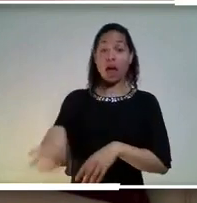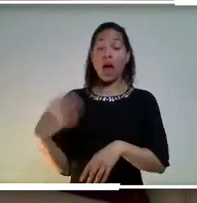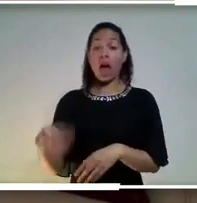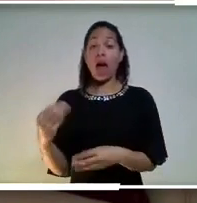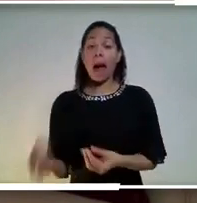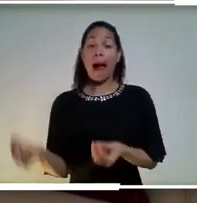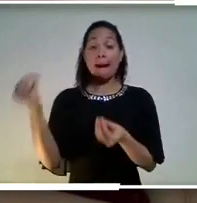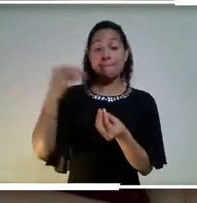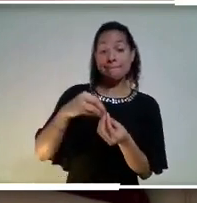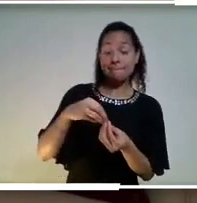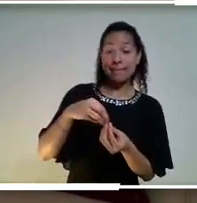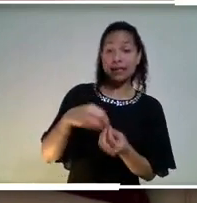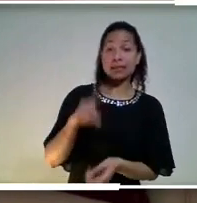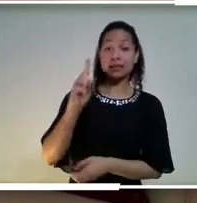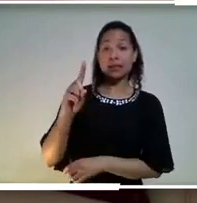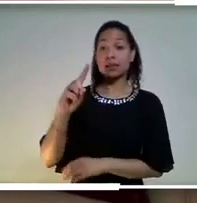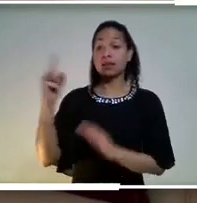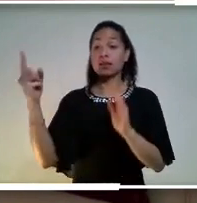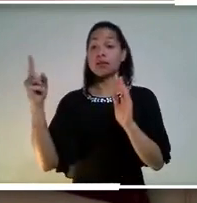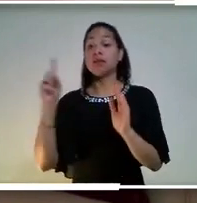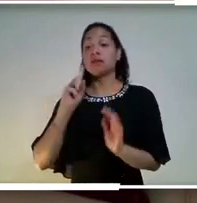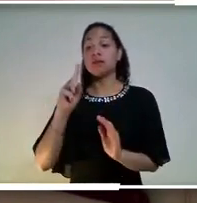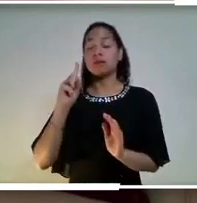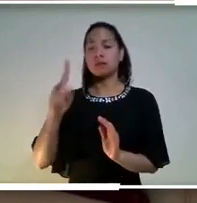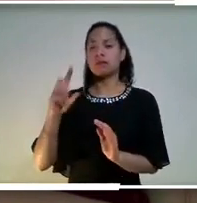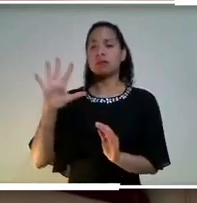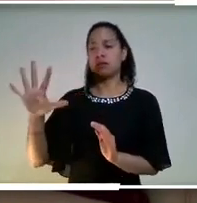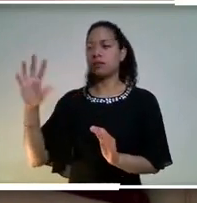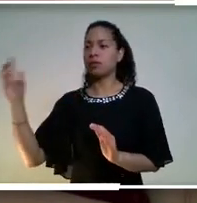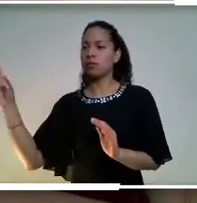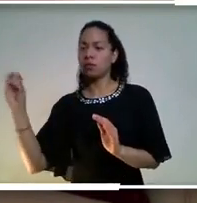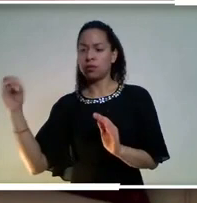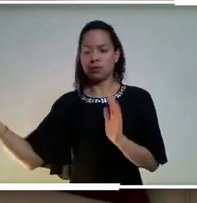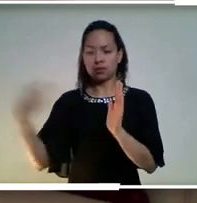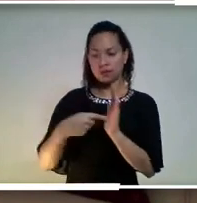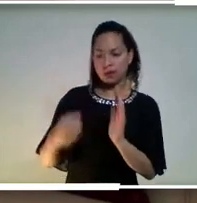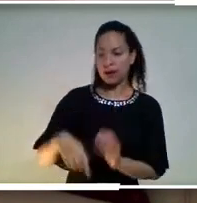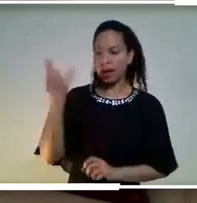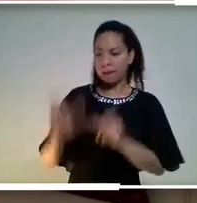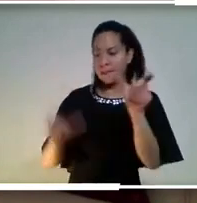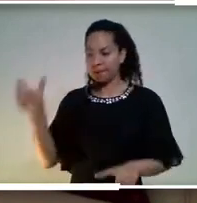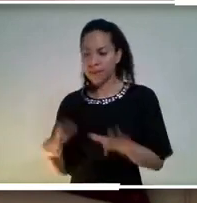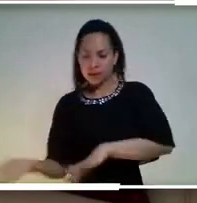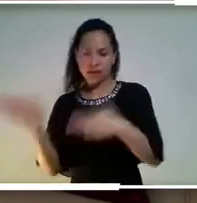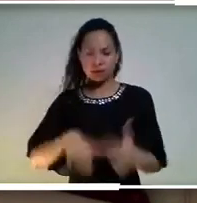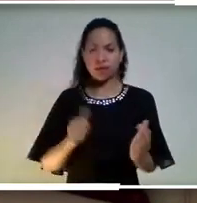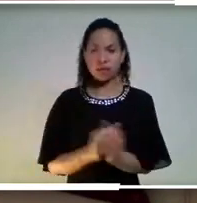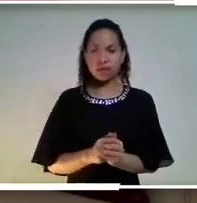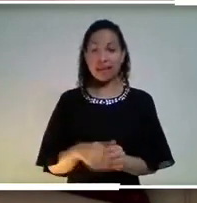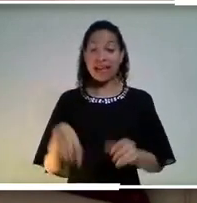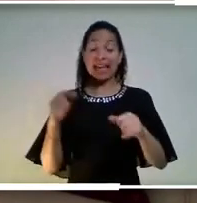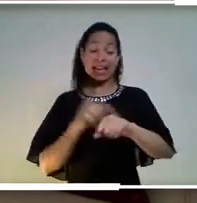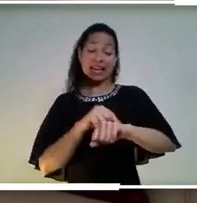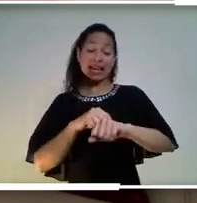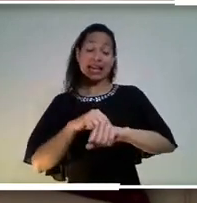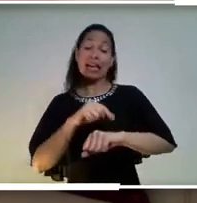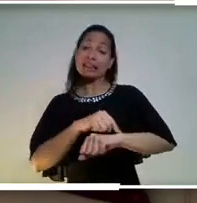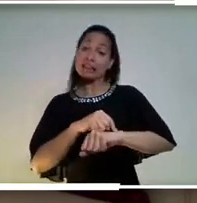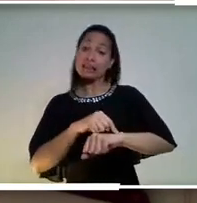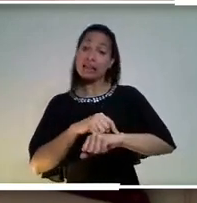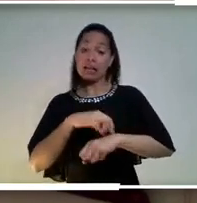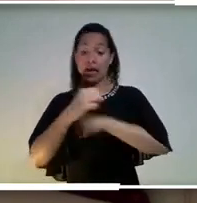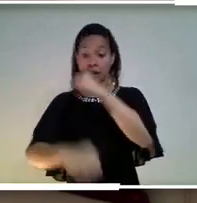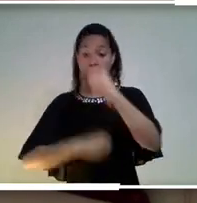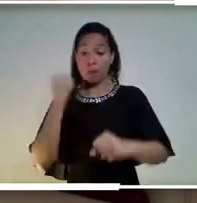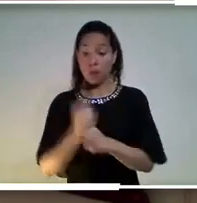finalizar el año más de 55 millones habrán pasado al descanso dolor sufrimiento